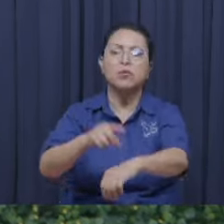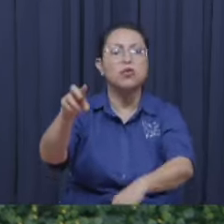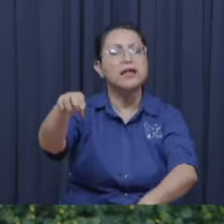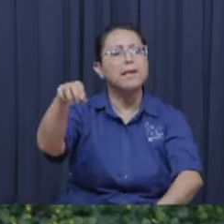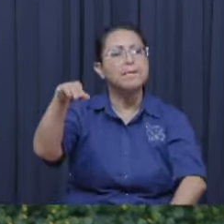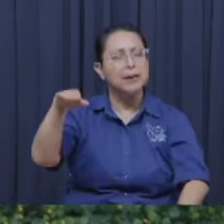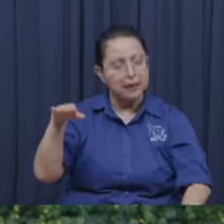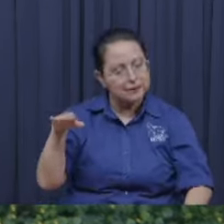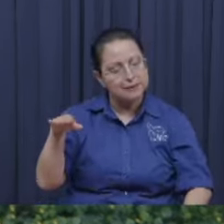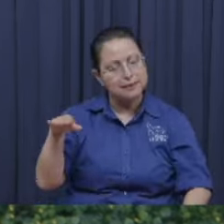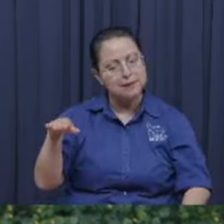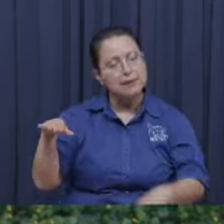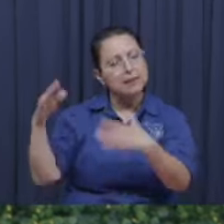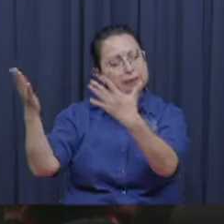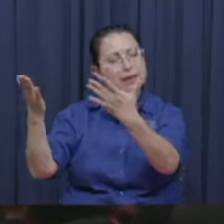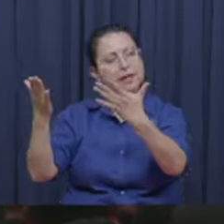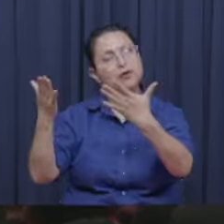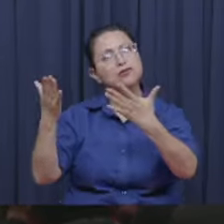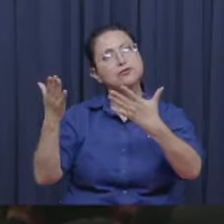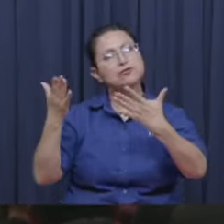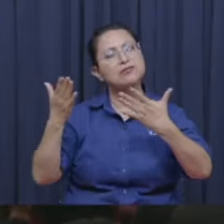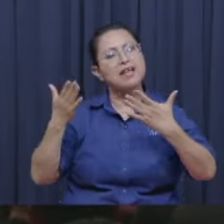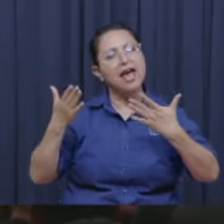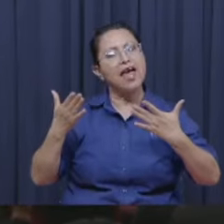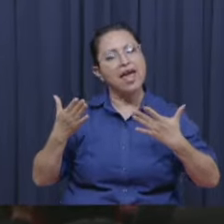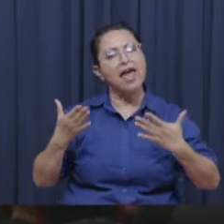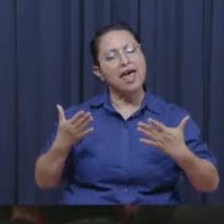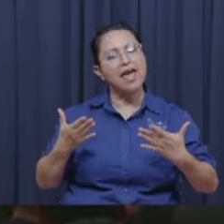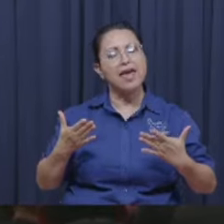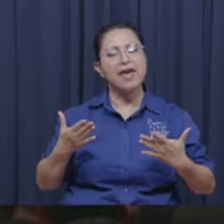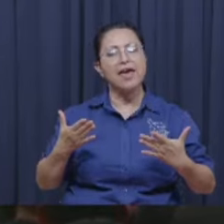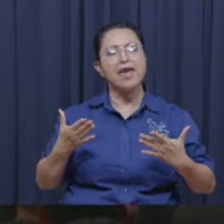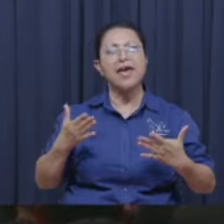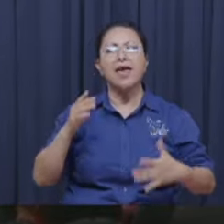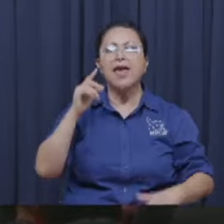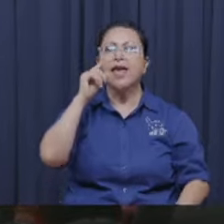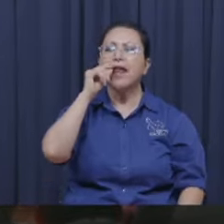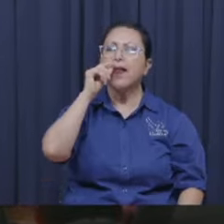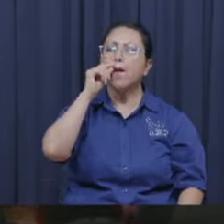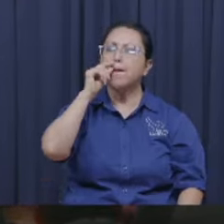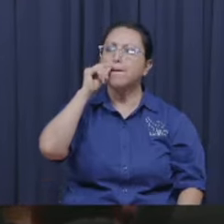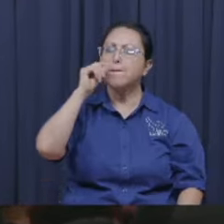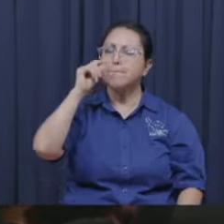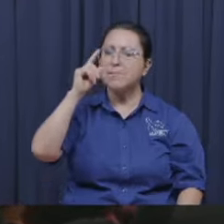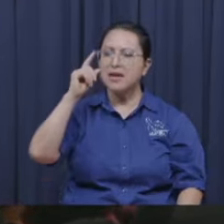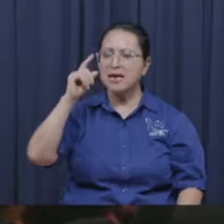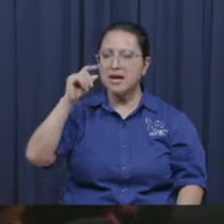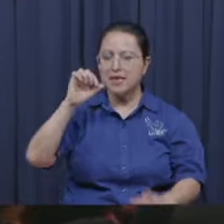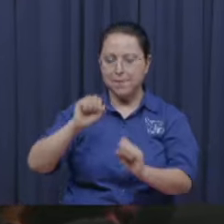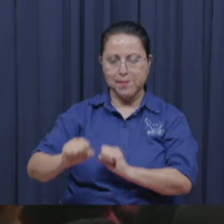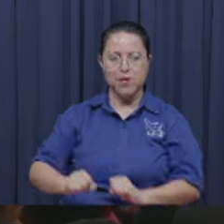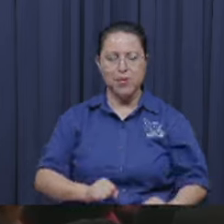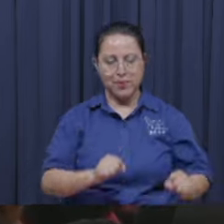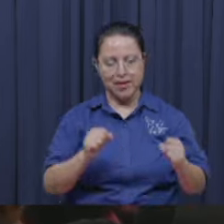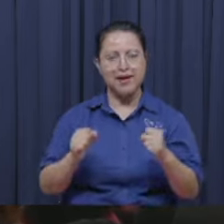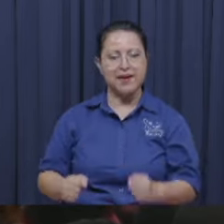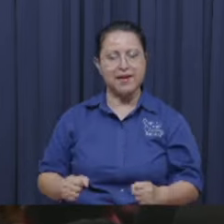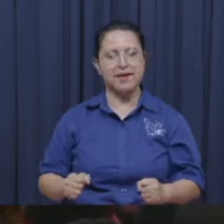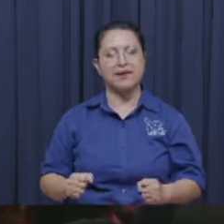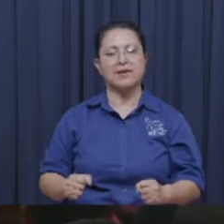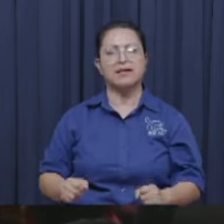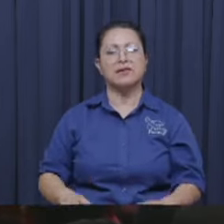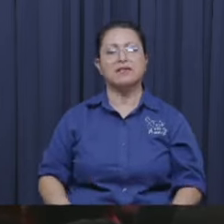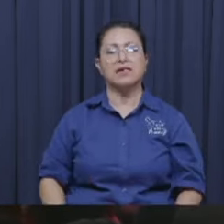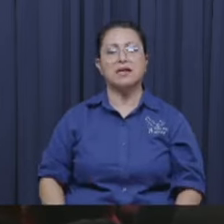Y os sea dado desde el cielo el Andrónicos, el hombre de éxito. Bueno, esa es otra cosa, ese es otro tema.